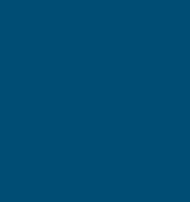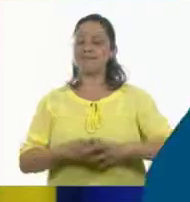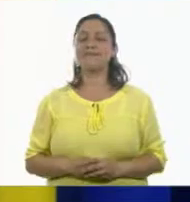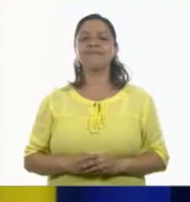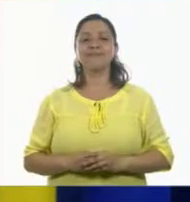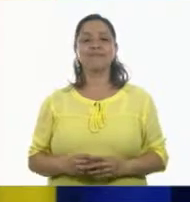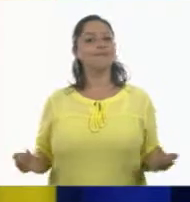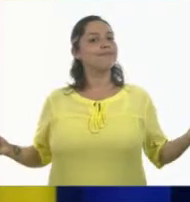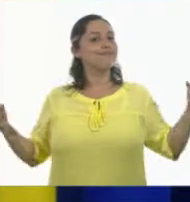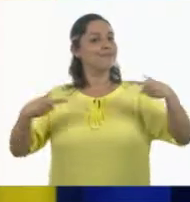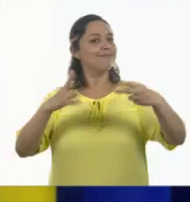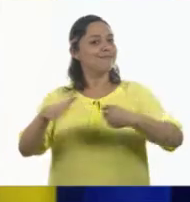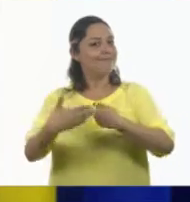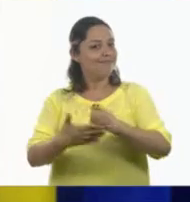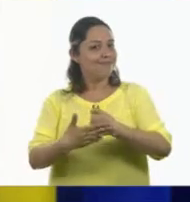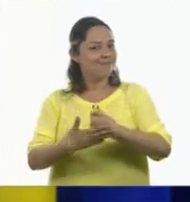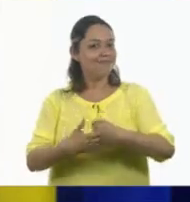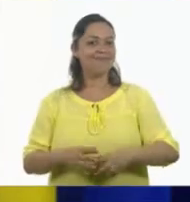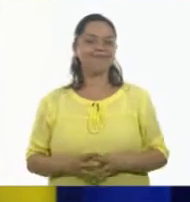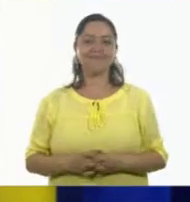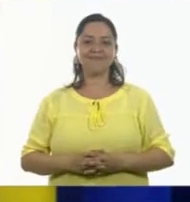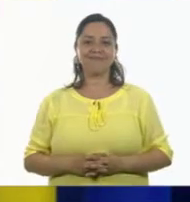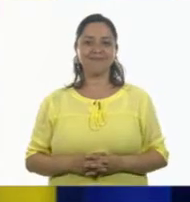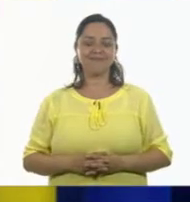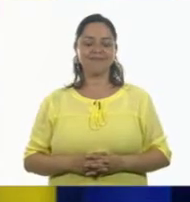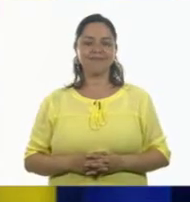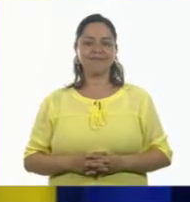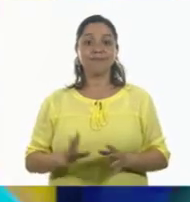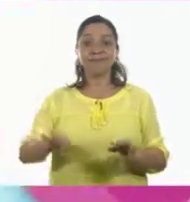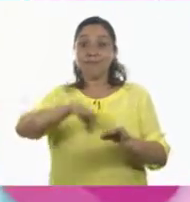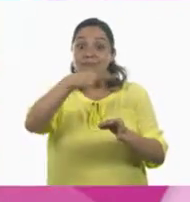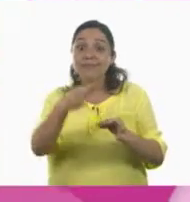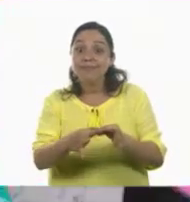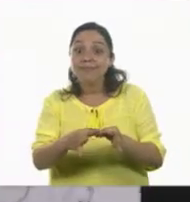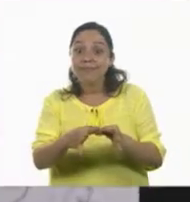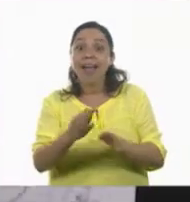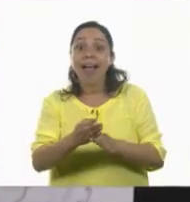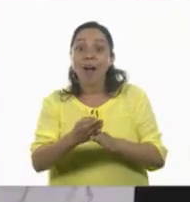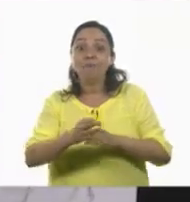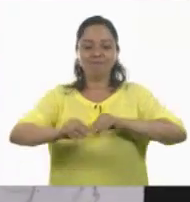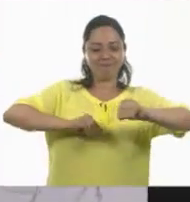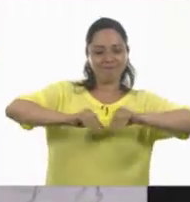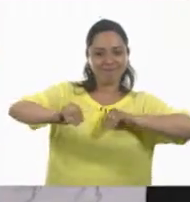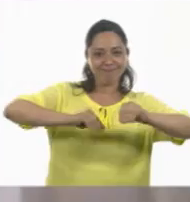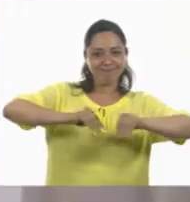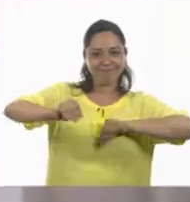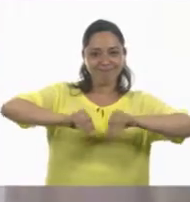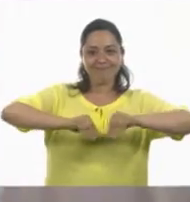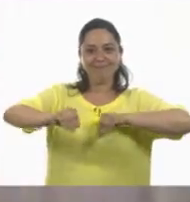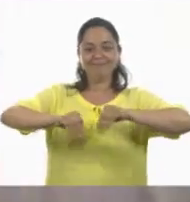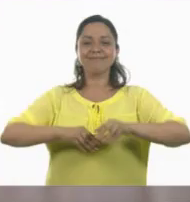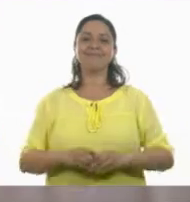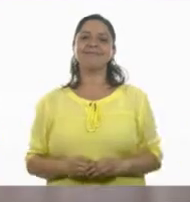Nos vemos. Hasta la próxima. Llegó el momento de movernos.